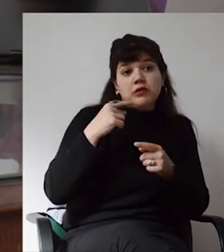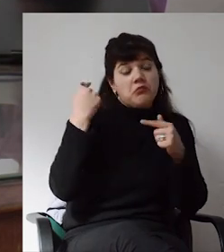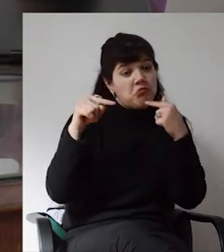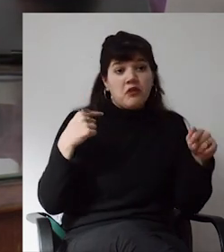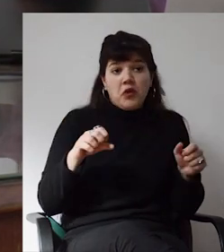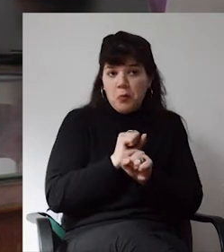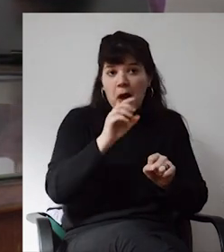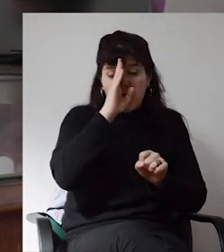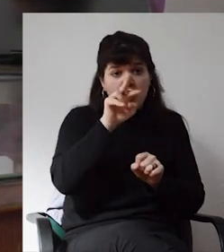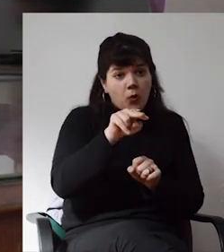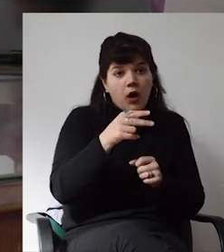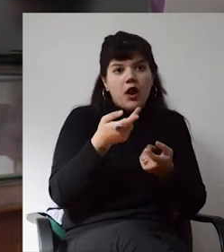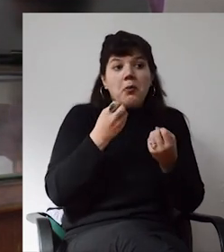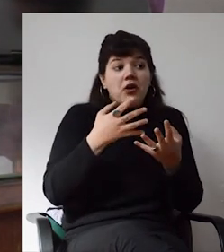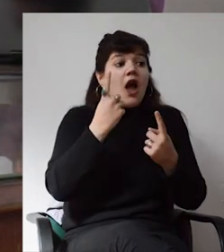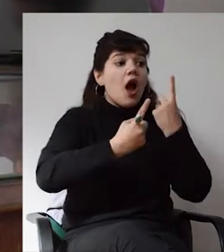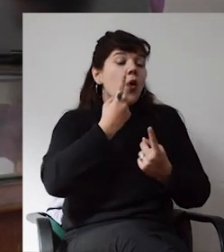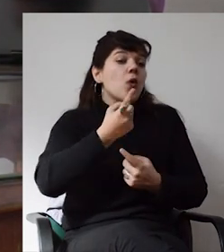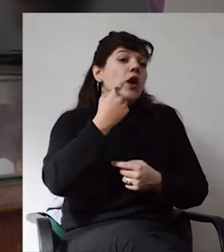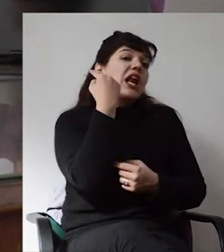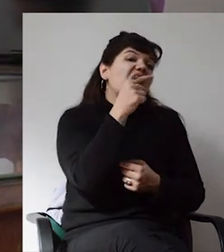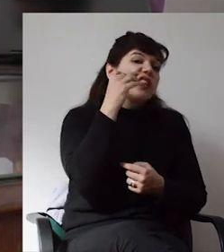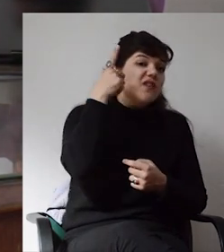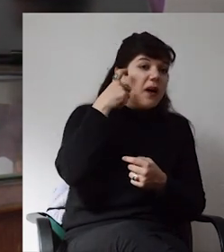también de la mala experiencia